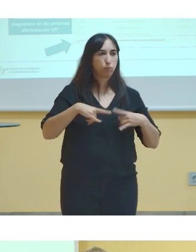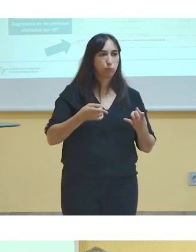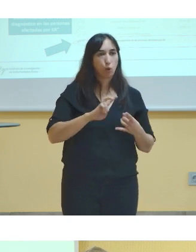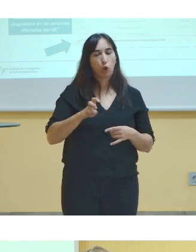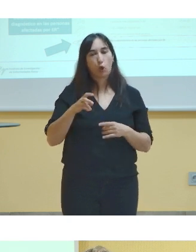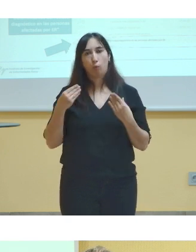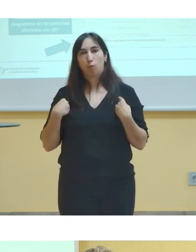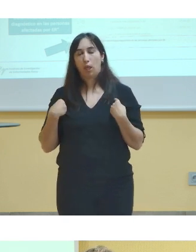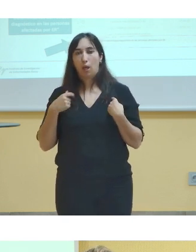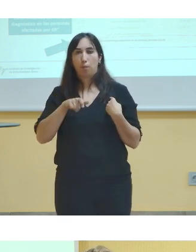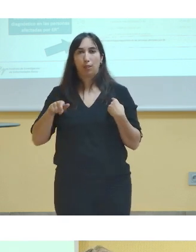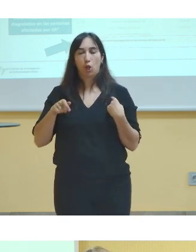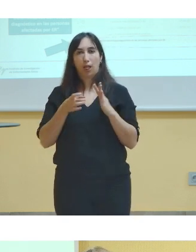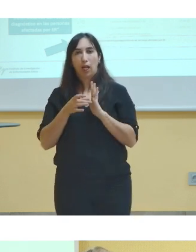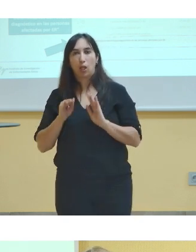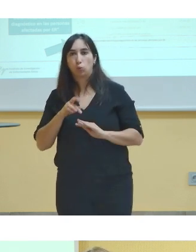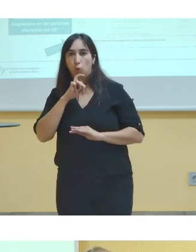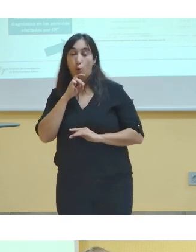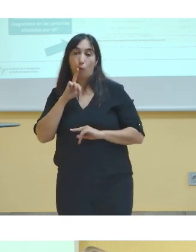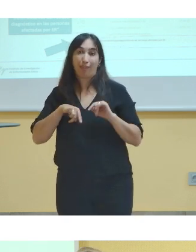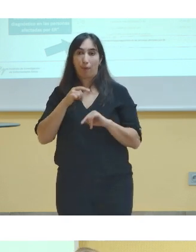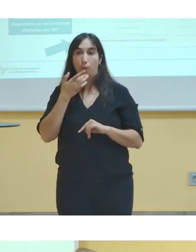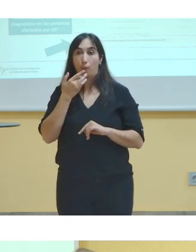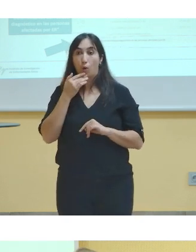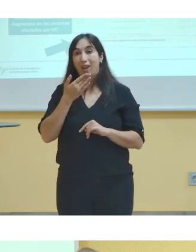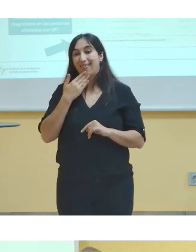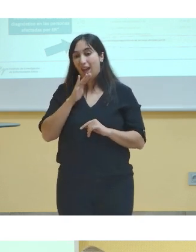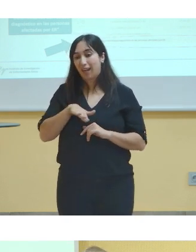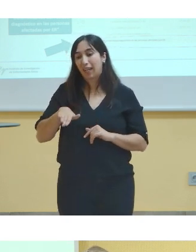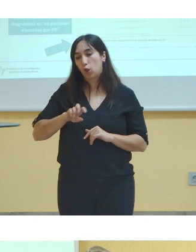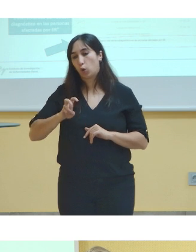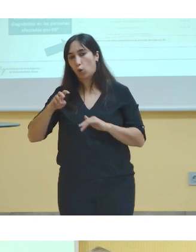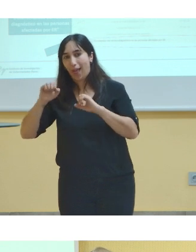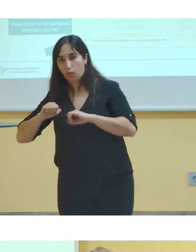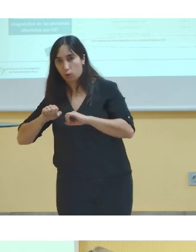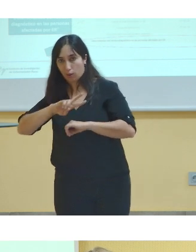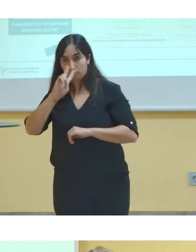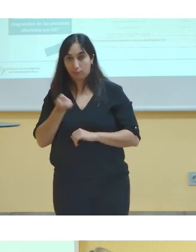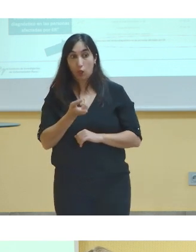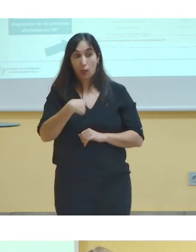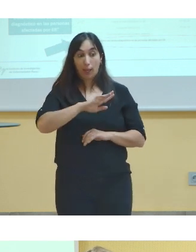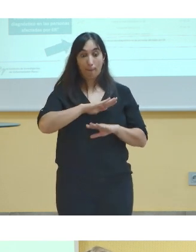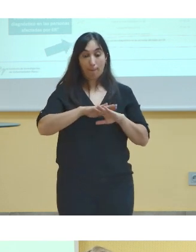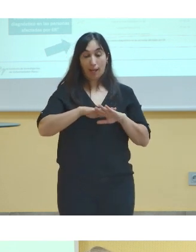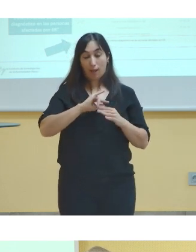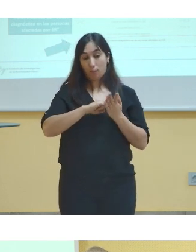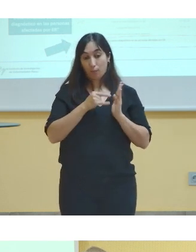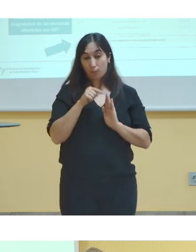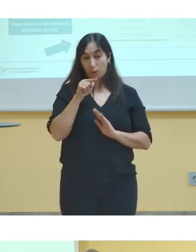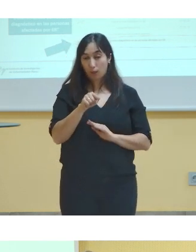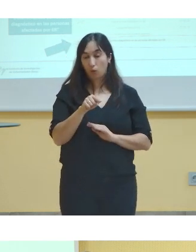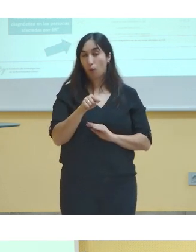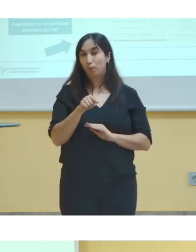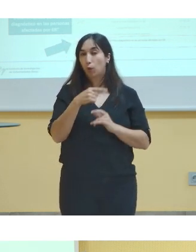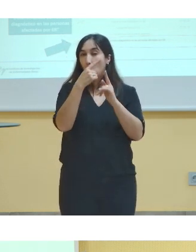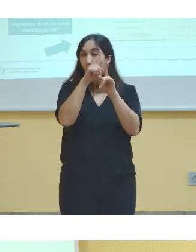los pacientes, adaptados a edad pediátrica, a niños, adaptados a adultos, etc. Y nosotros, para este proyecto de investigación,